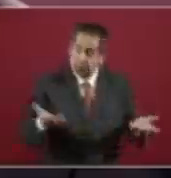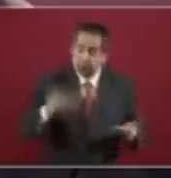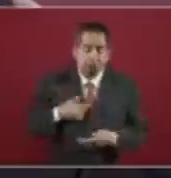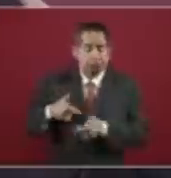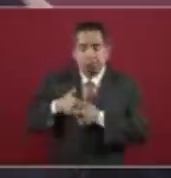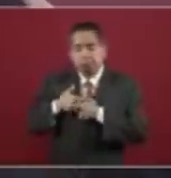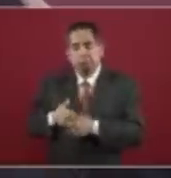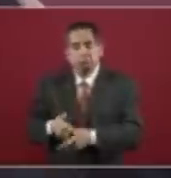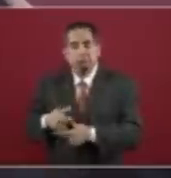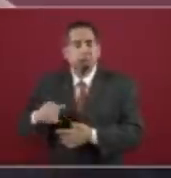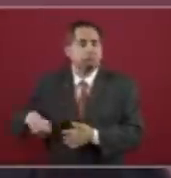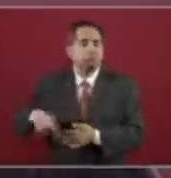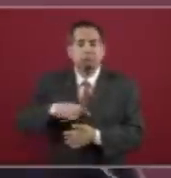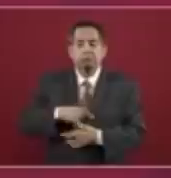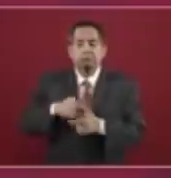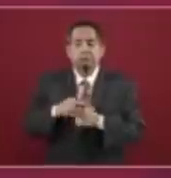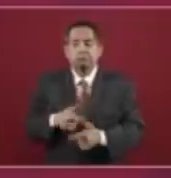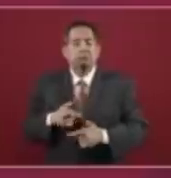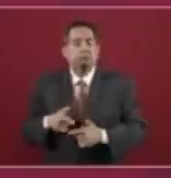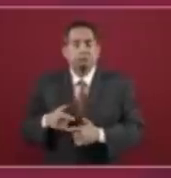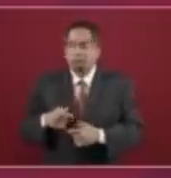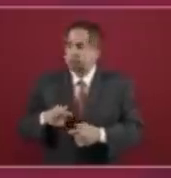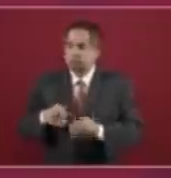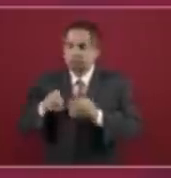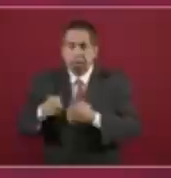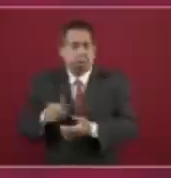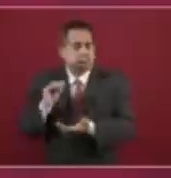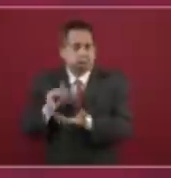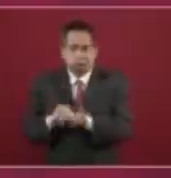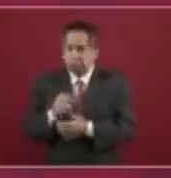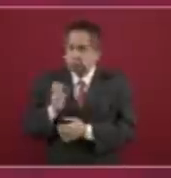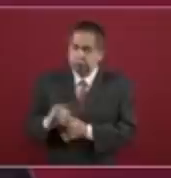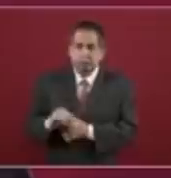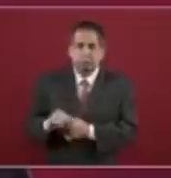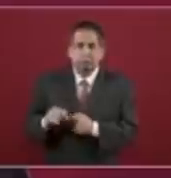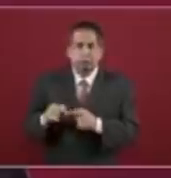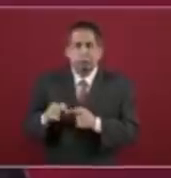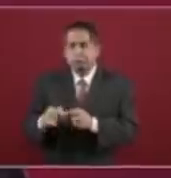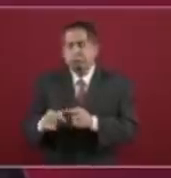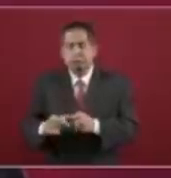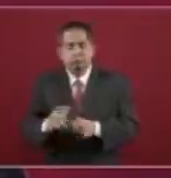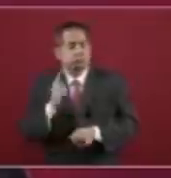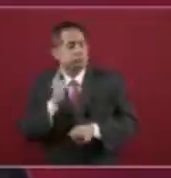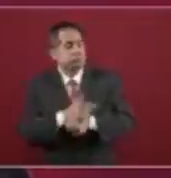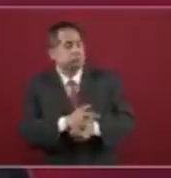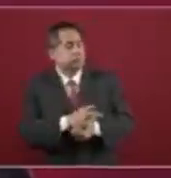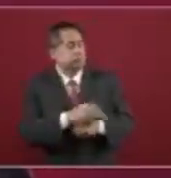vamos a estar poniendo al descubierto